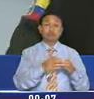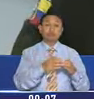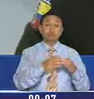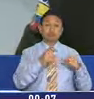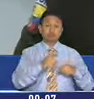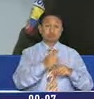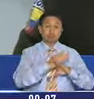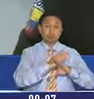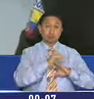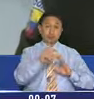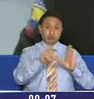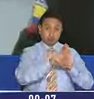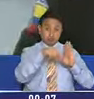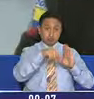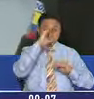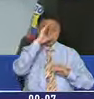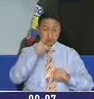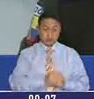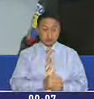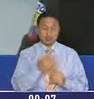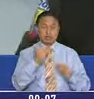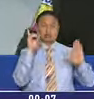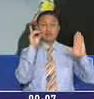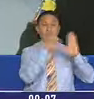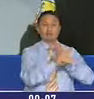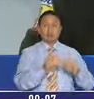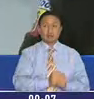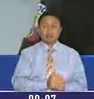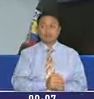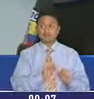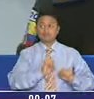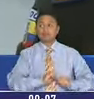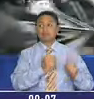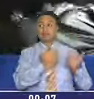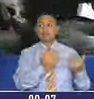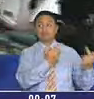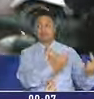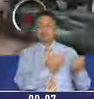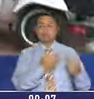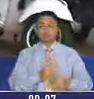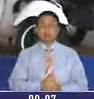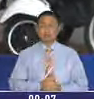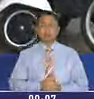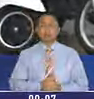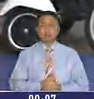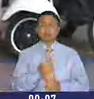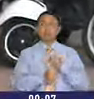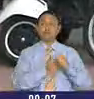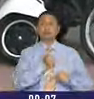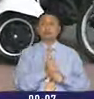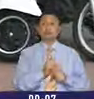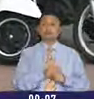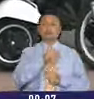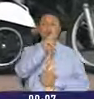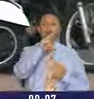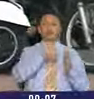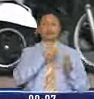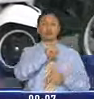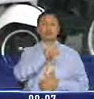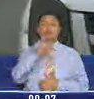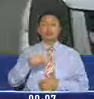Institucional y esperamos tener un resultado adecuado. En el 2022,